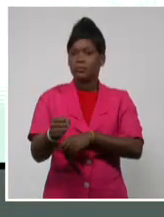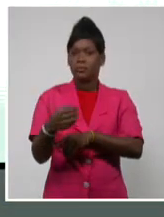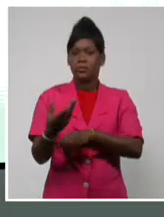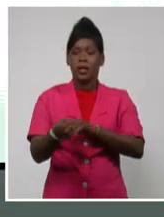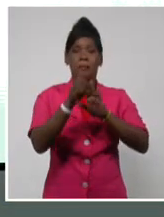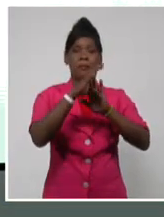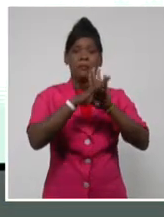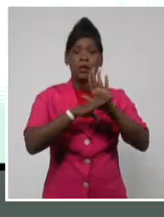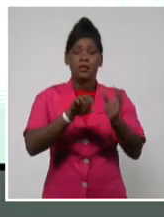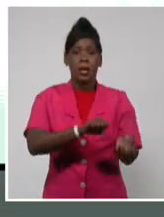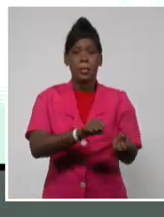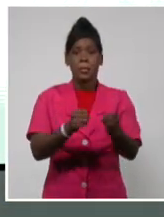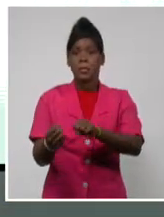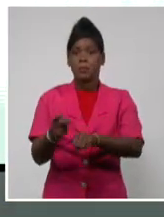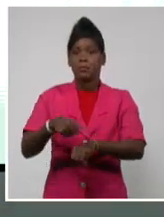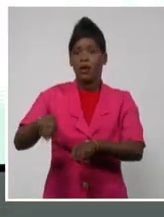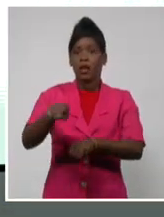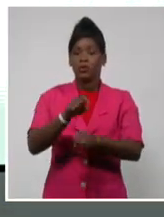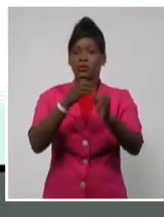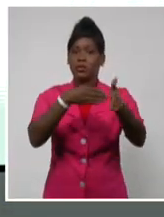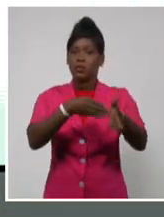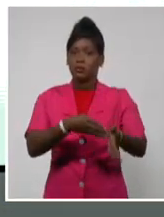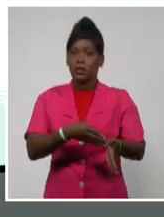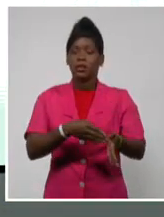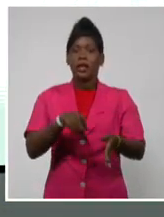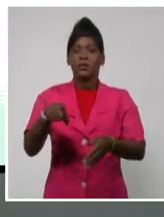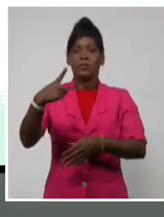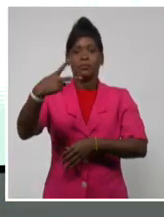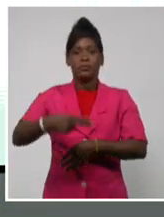adoptar medidas más rigurosas para contener